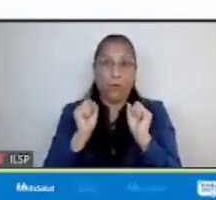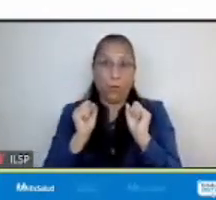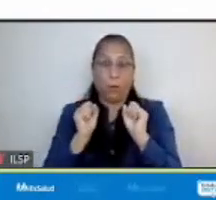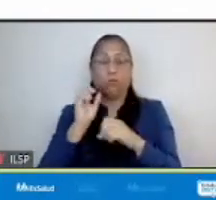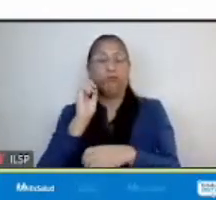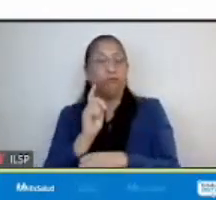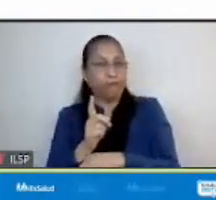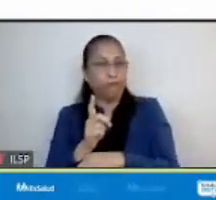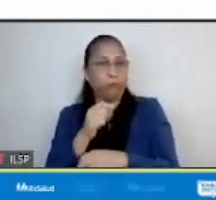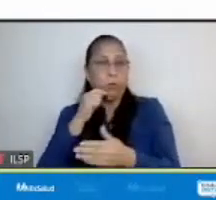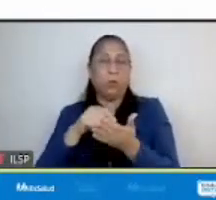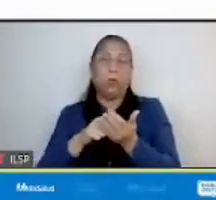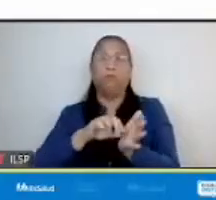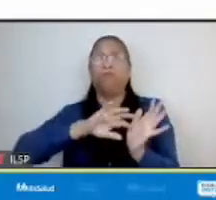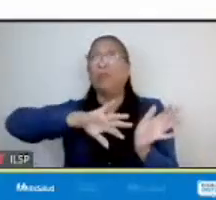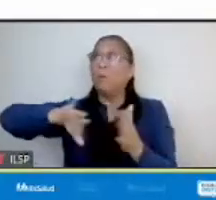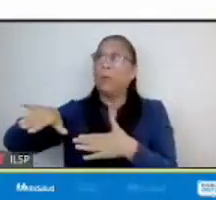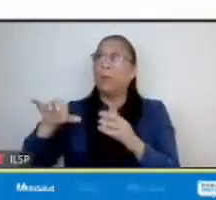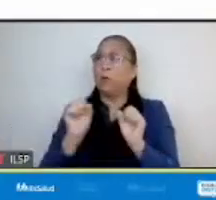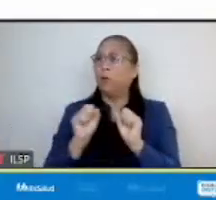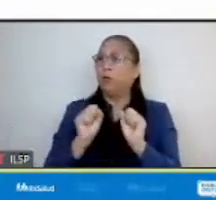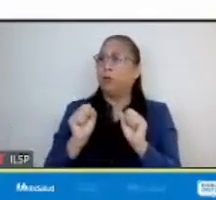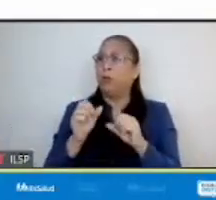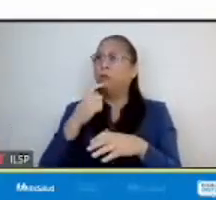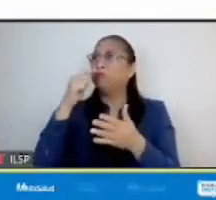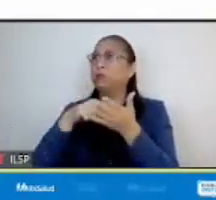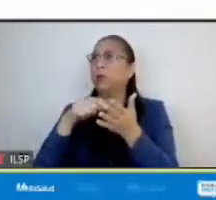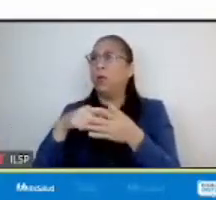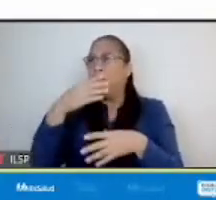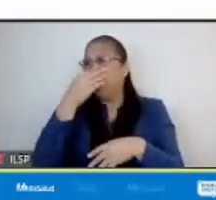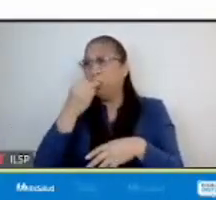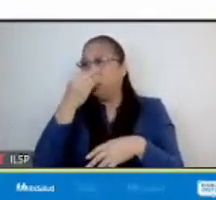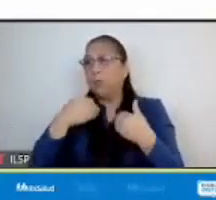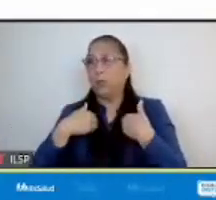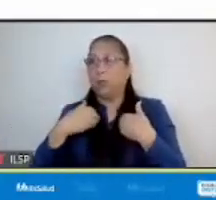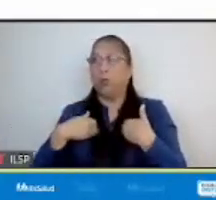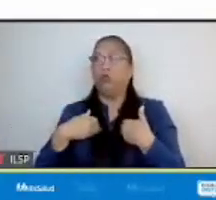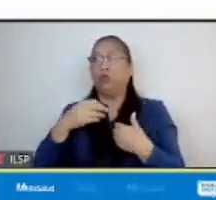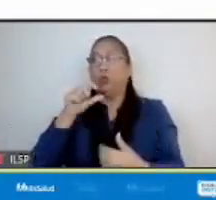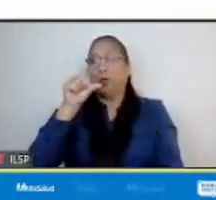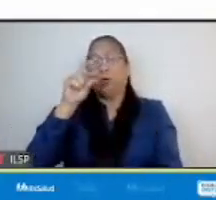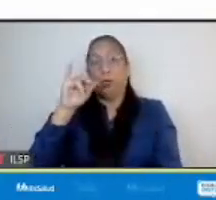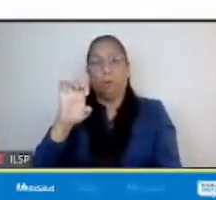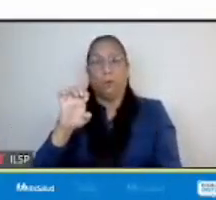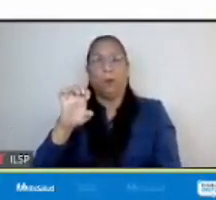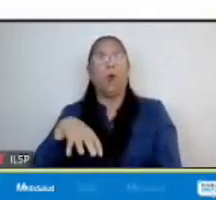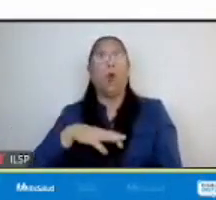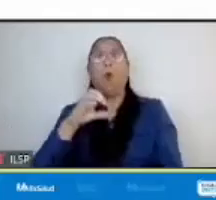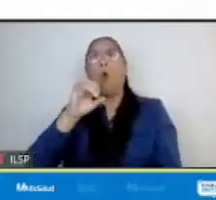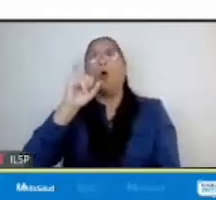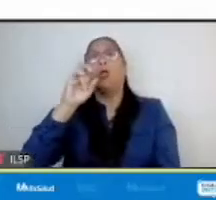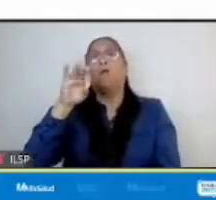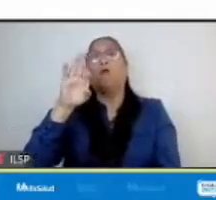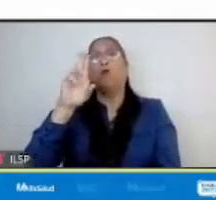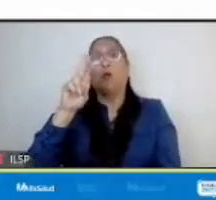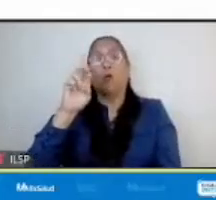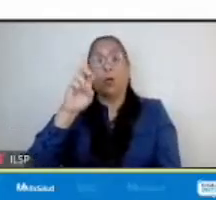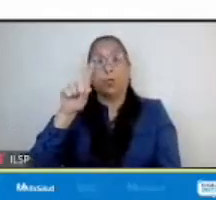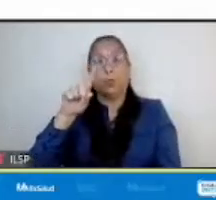obviamente, aparte de los resfriados comunes, tenemos lo que es la gripe o influenza, porque una cosa es resfriado común o